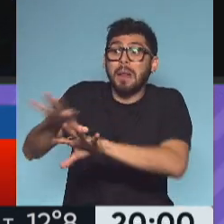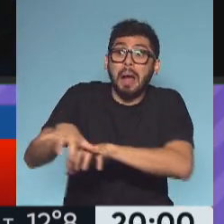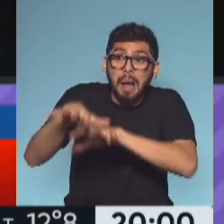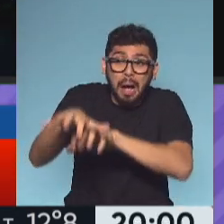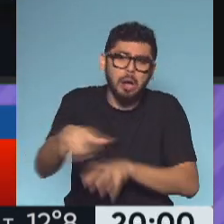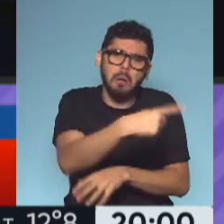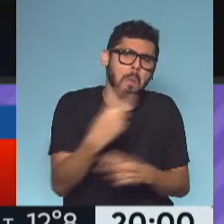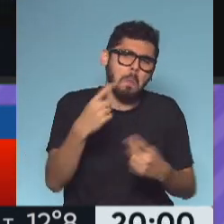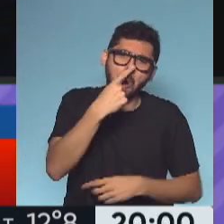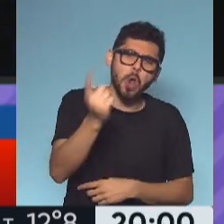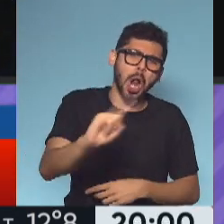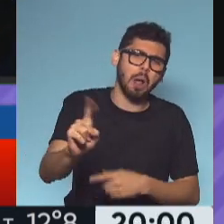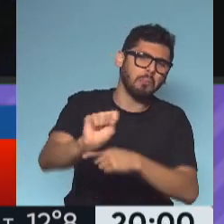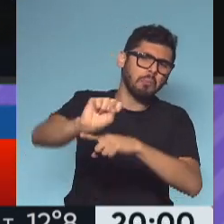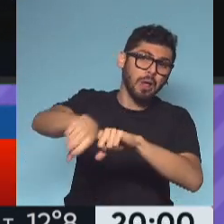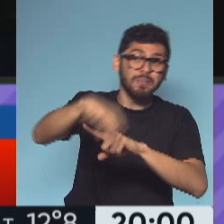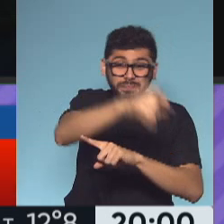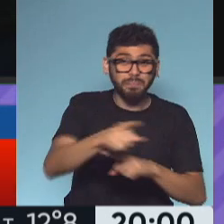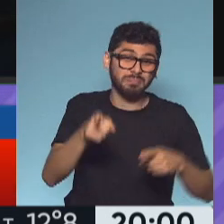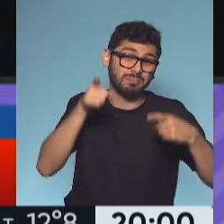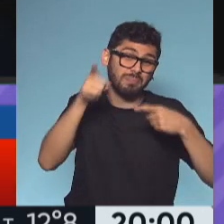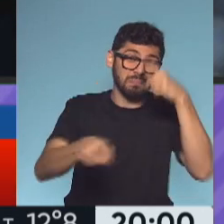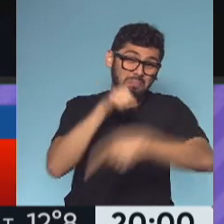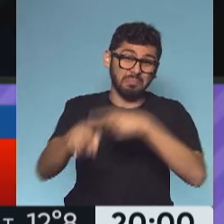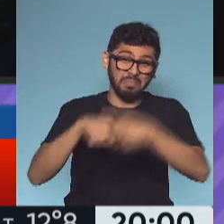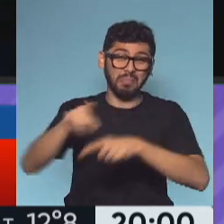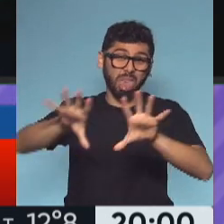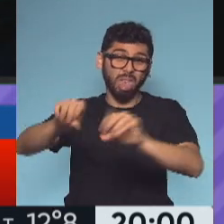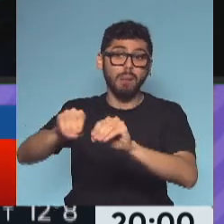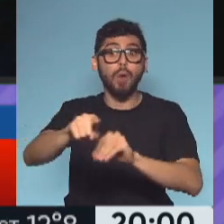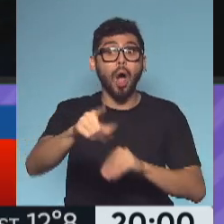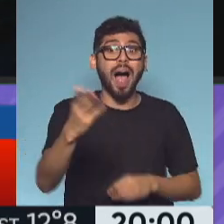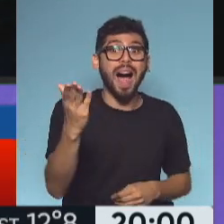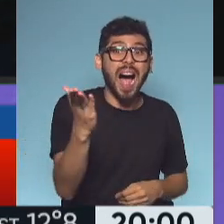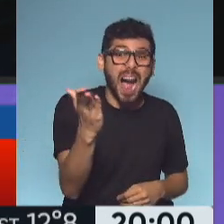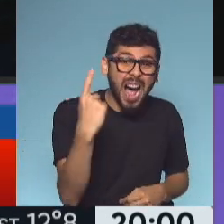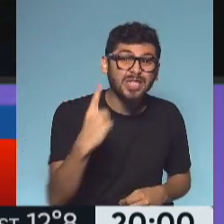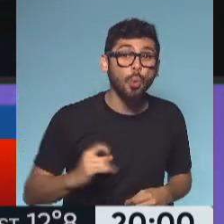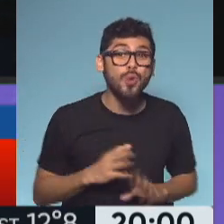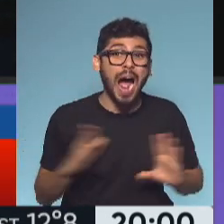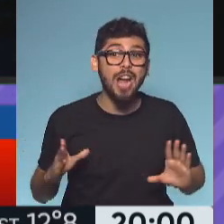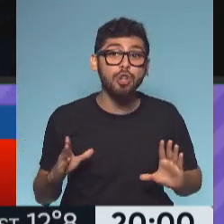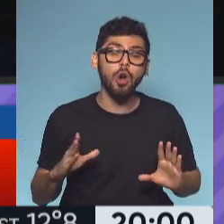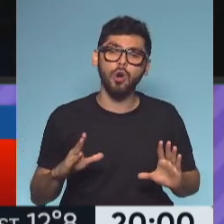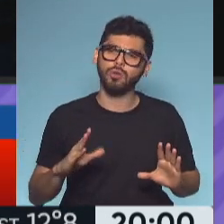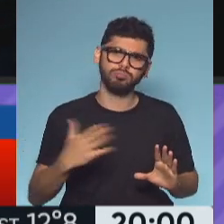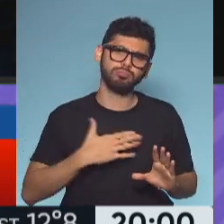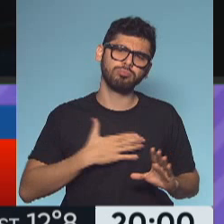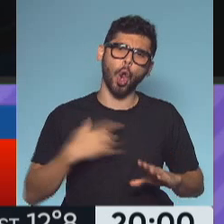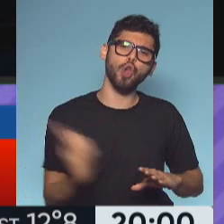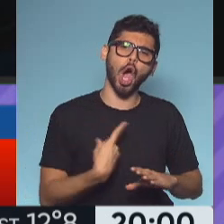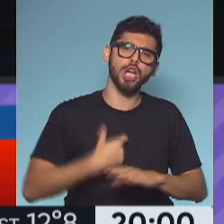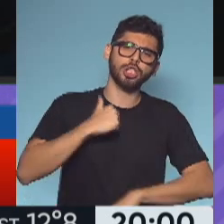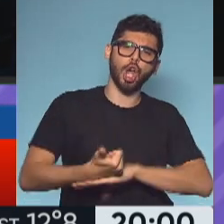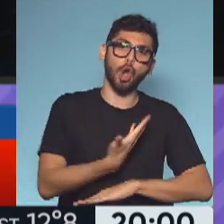que desconocía y atacaba permanentemente. Pero ahora hace un año. Claro. Claro. Que ya estamos nosotros en el gobierno. Y sería